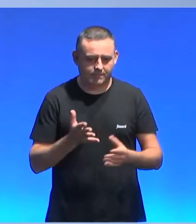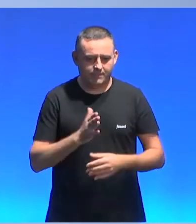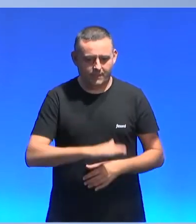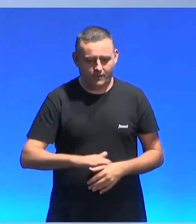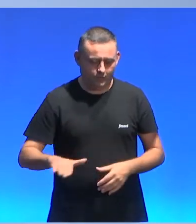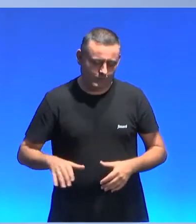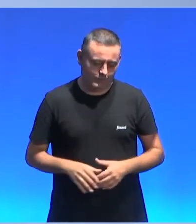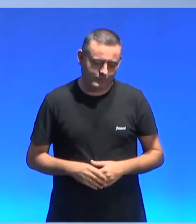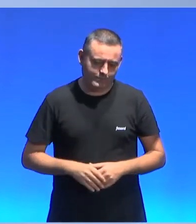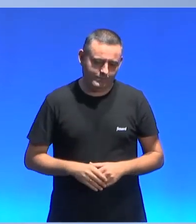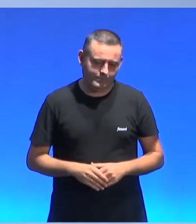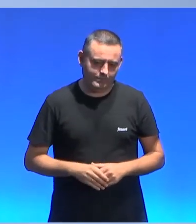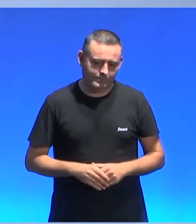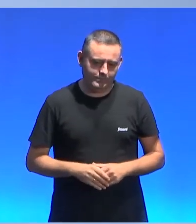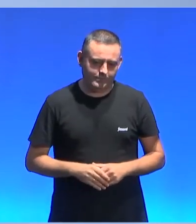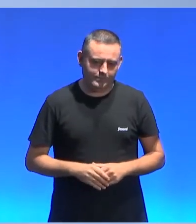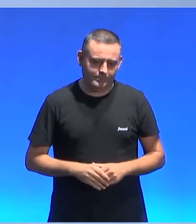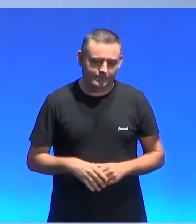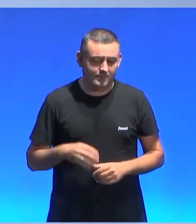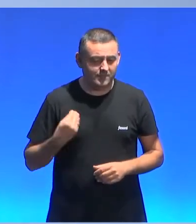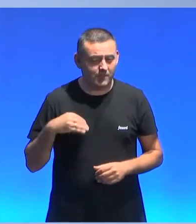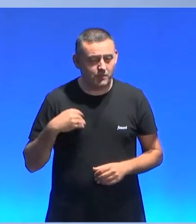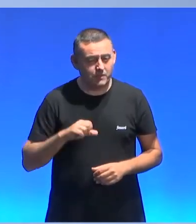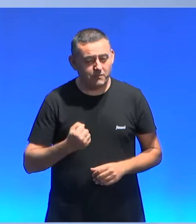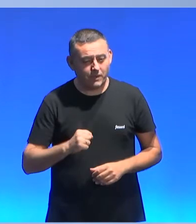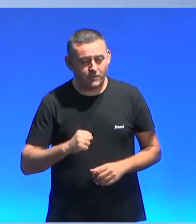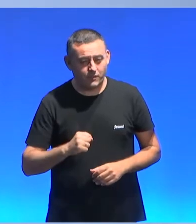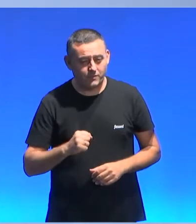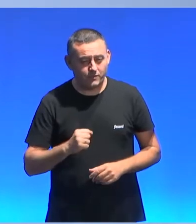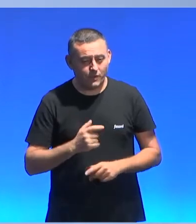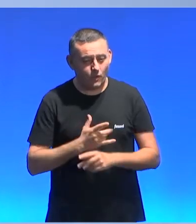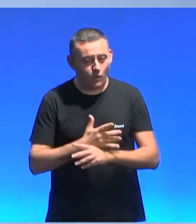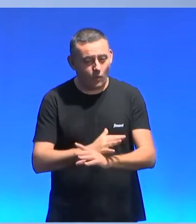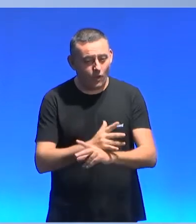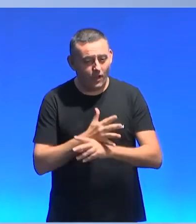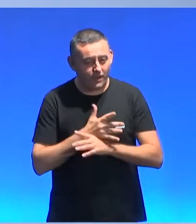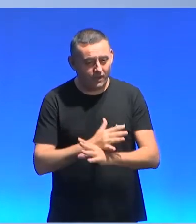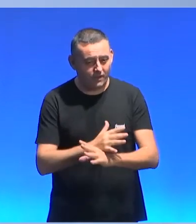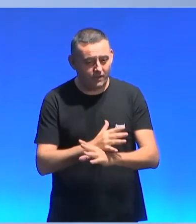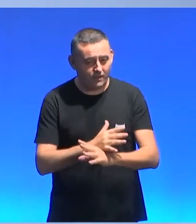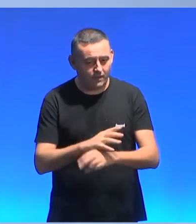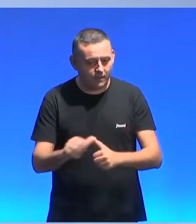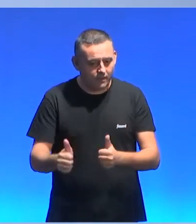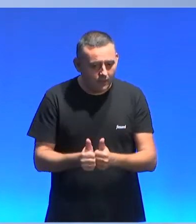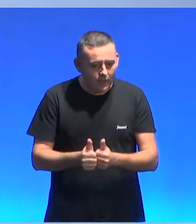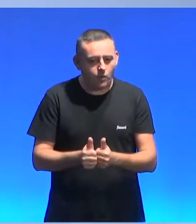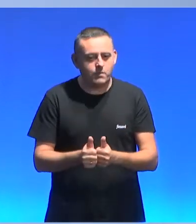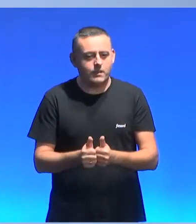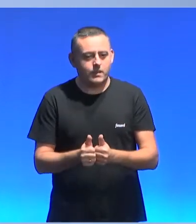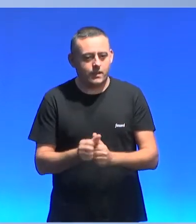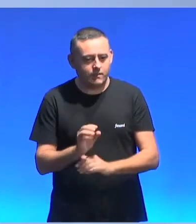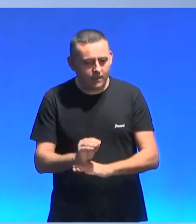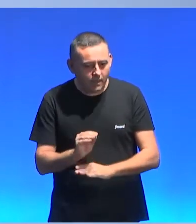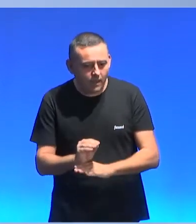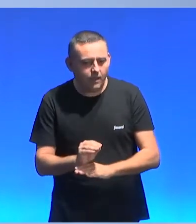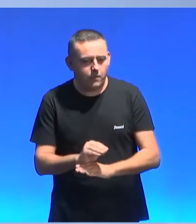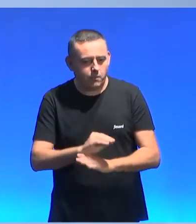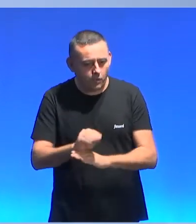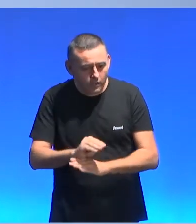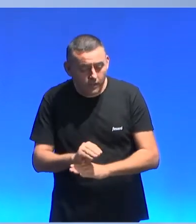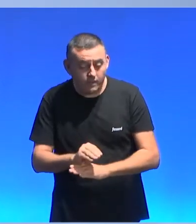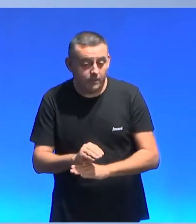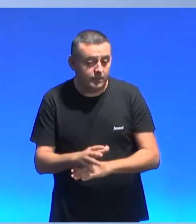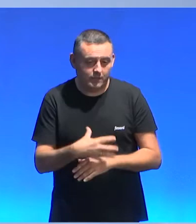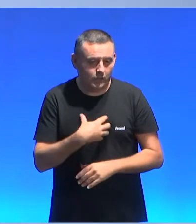Me gusta siempre decir que el verbo jugar no se puede conjugar con el verbo acompañar, vigilar, proteger, sino